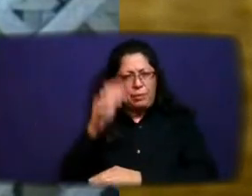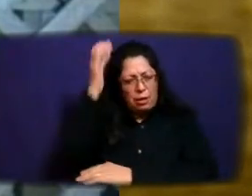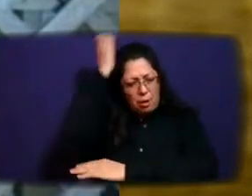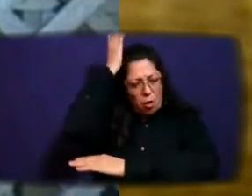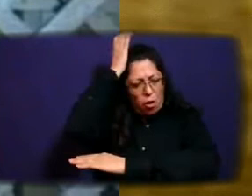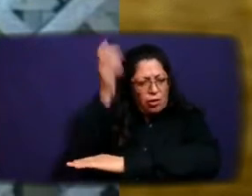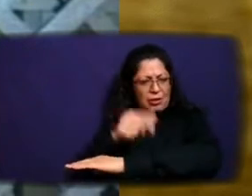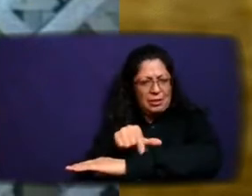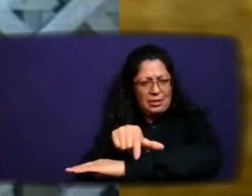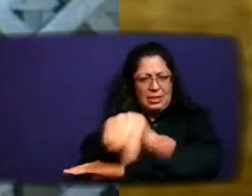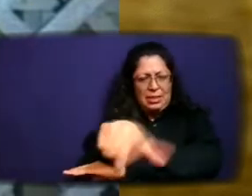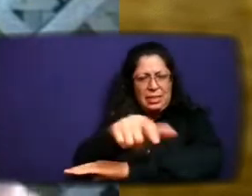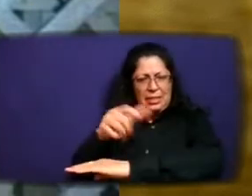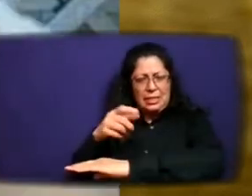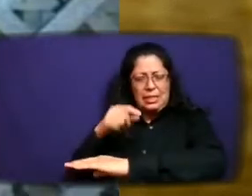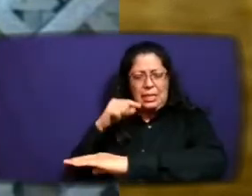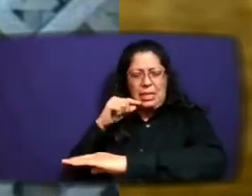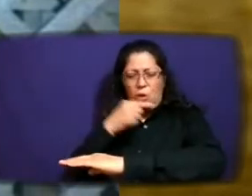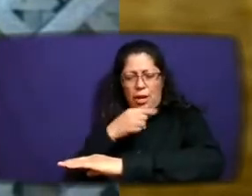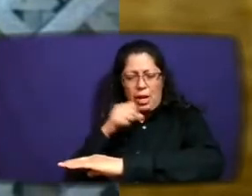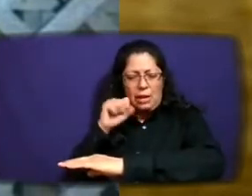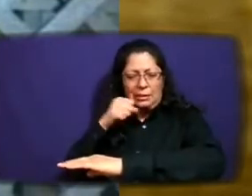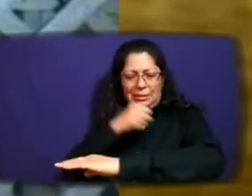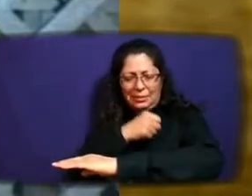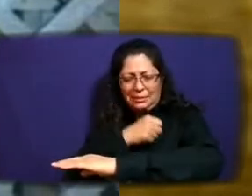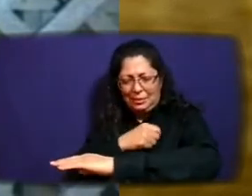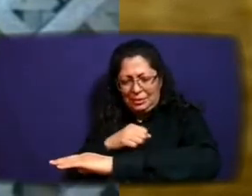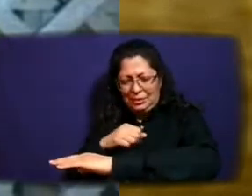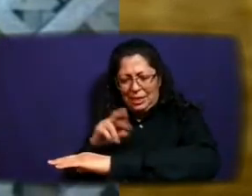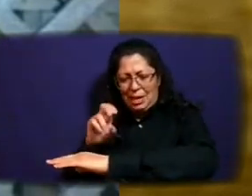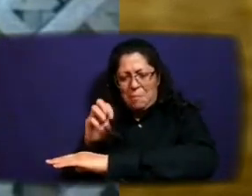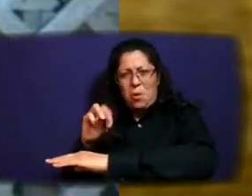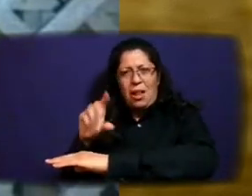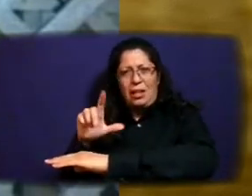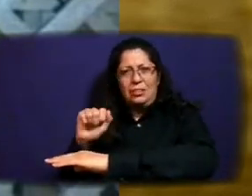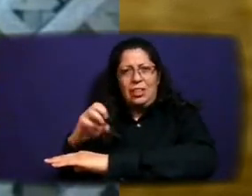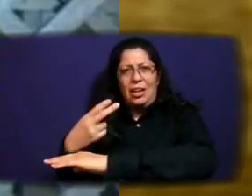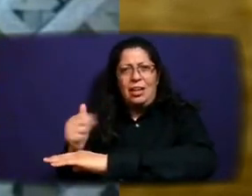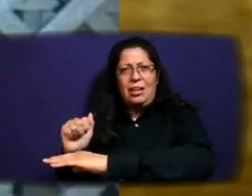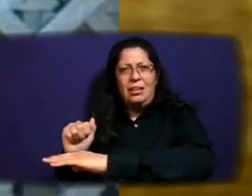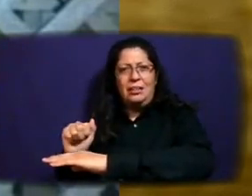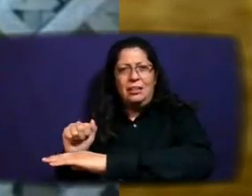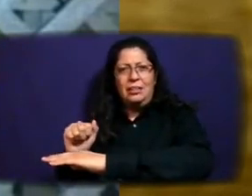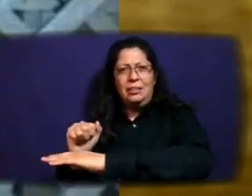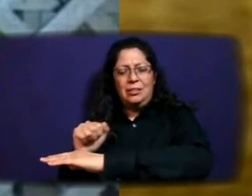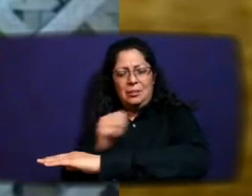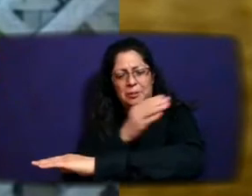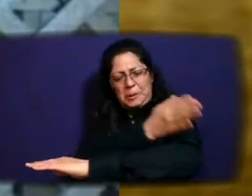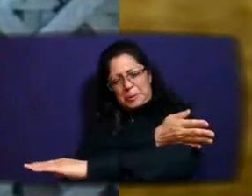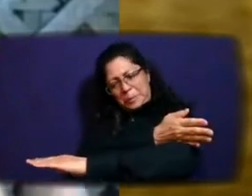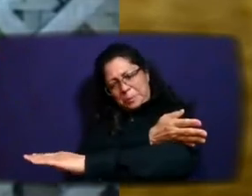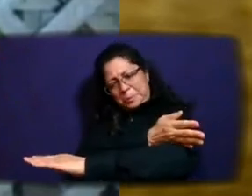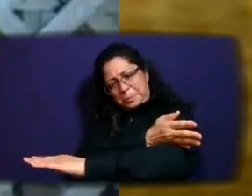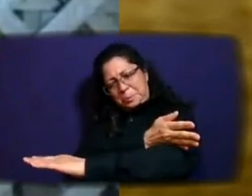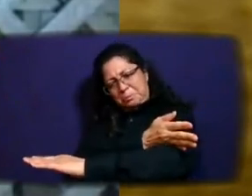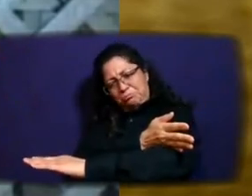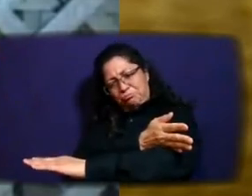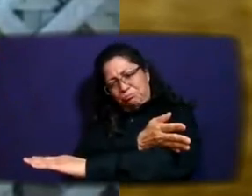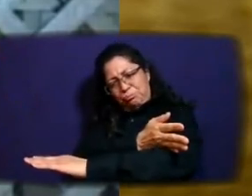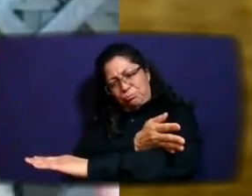zanahorias, remolacha, árboles de